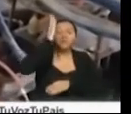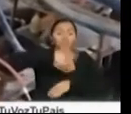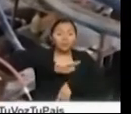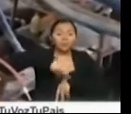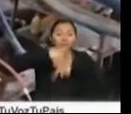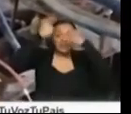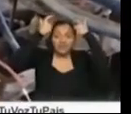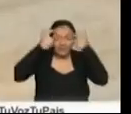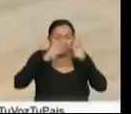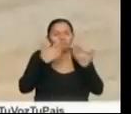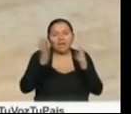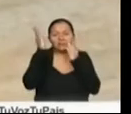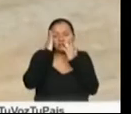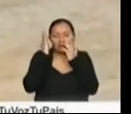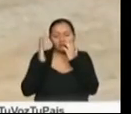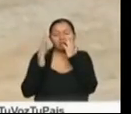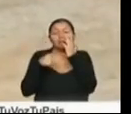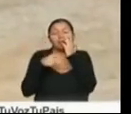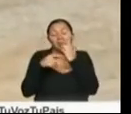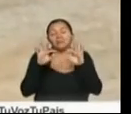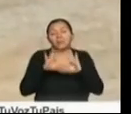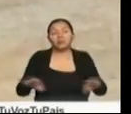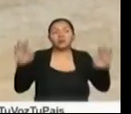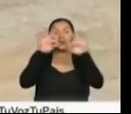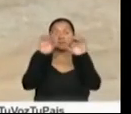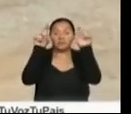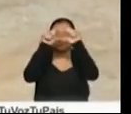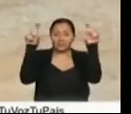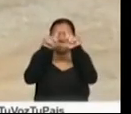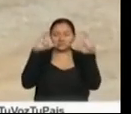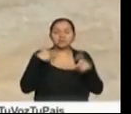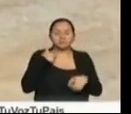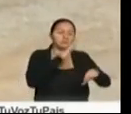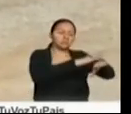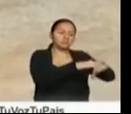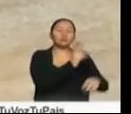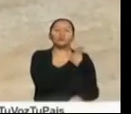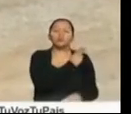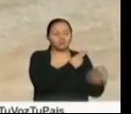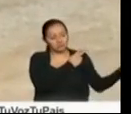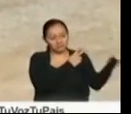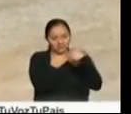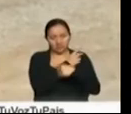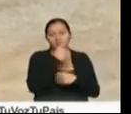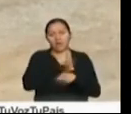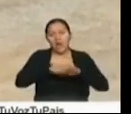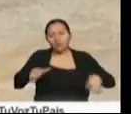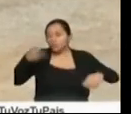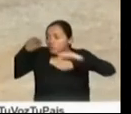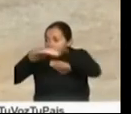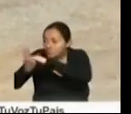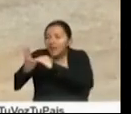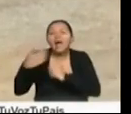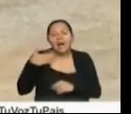en el sector minero me parece muy importante que las empresas tengan este acercamiento con la universidad de esta manera nosotros podemos seguir